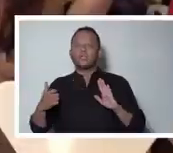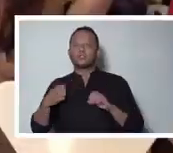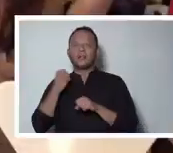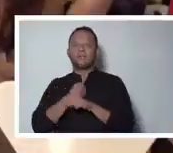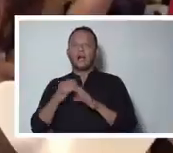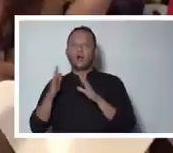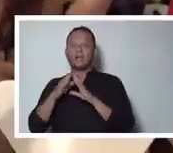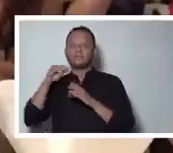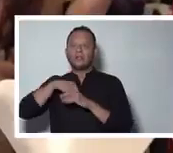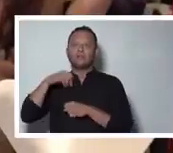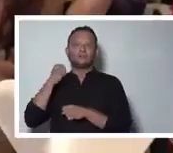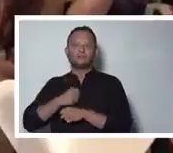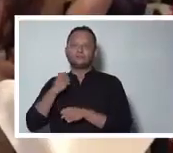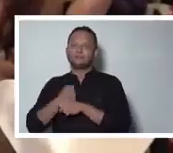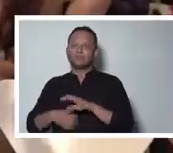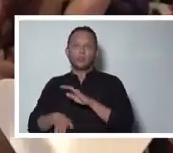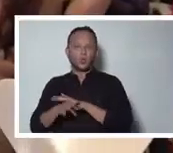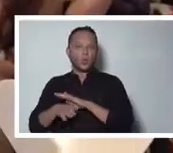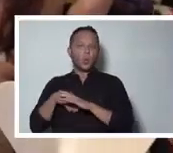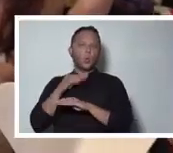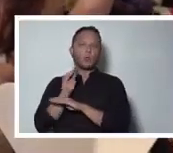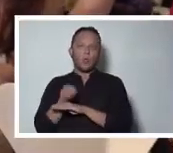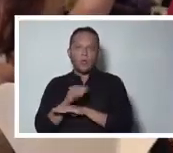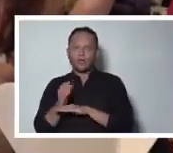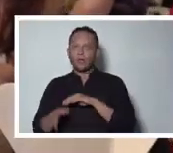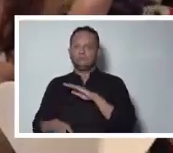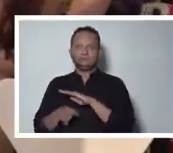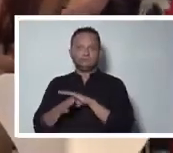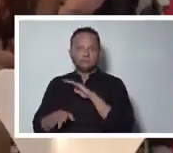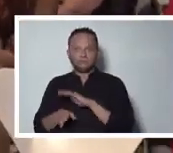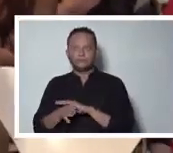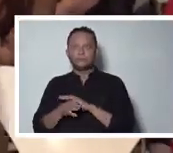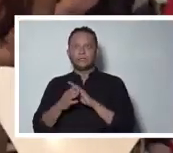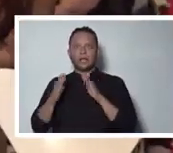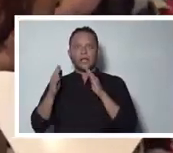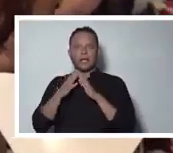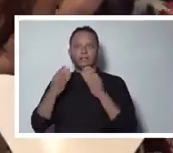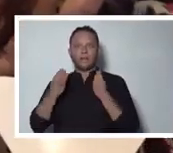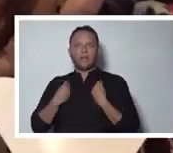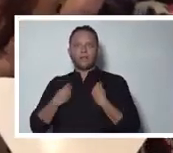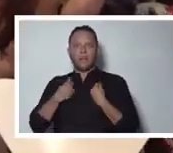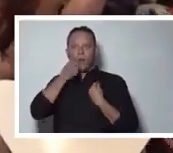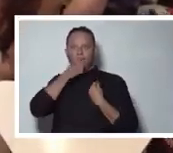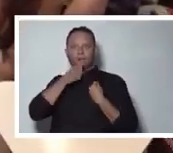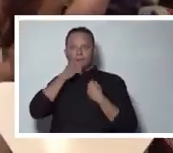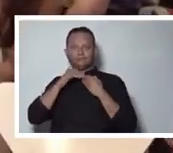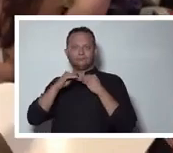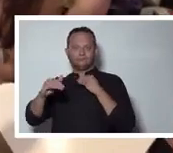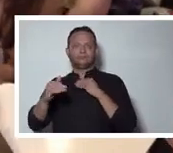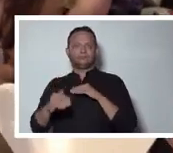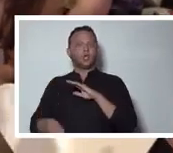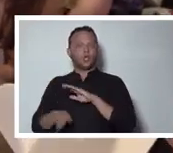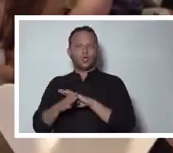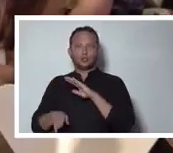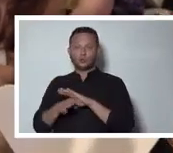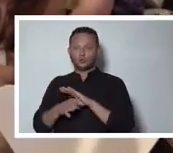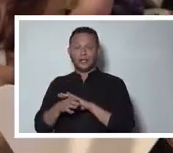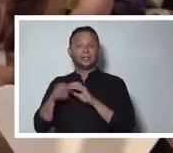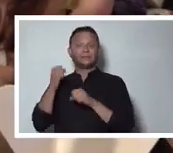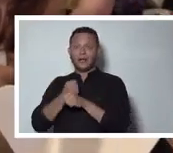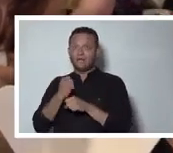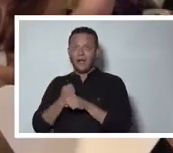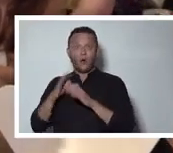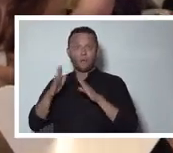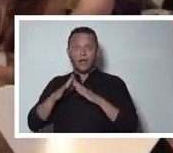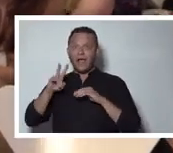casas ese trabajo de cuidados ese trabajo de sostener la vida es un trabajo que nunca